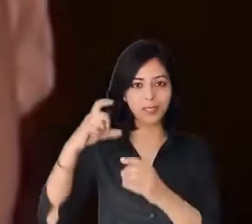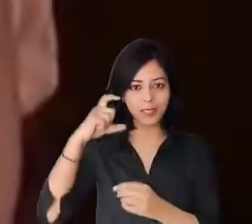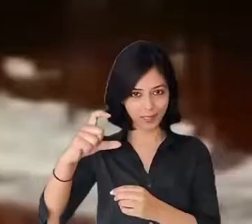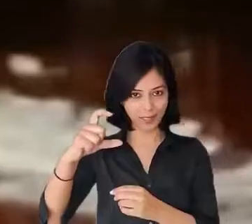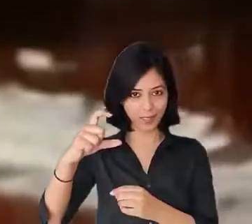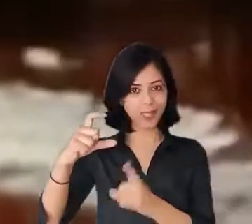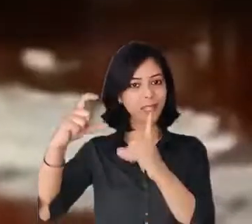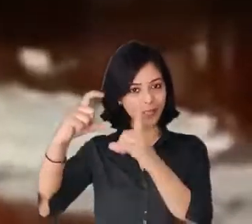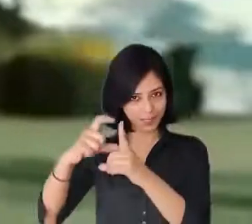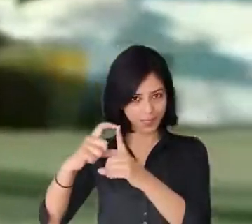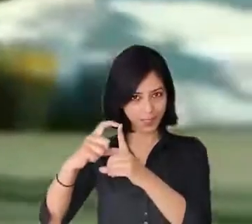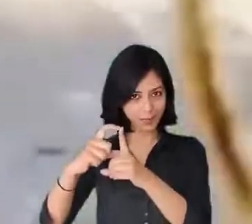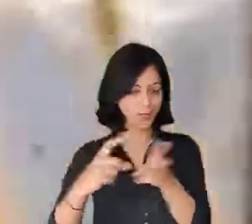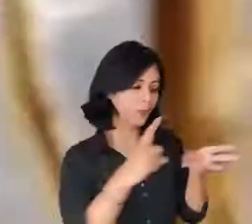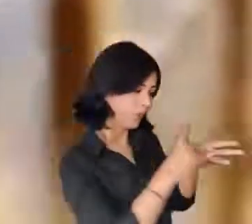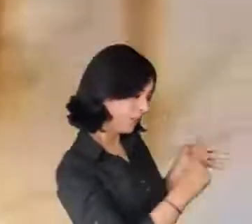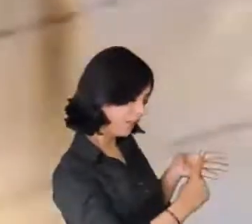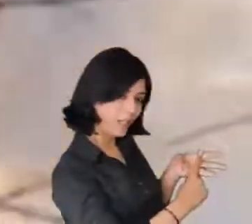cuidado.